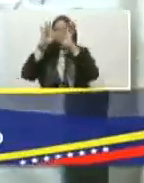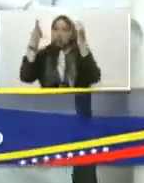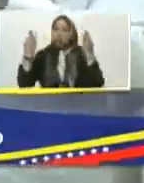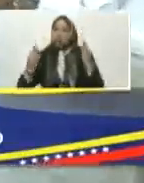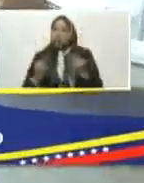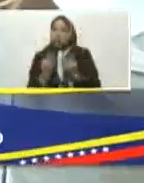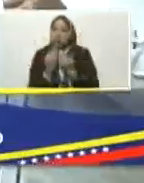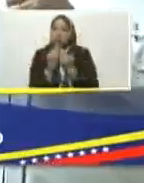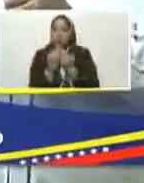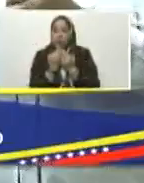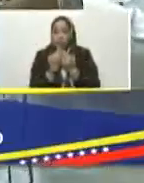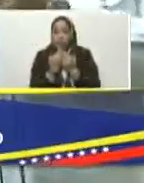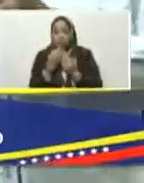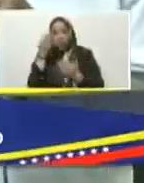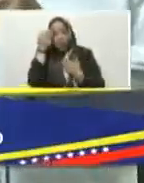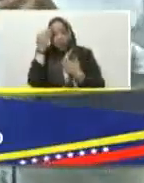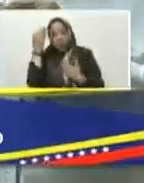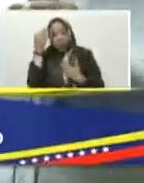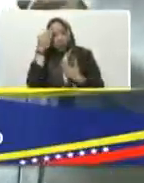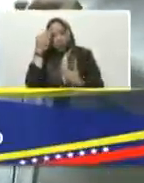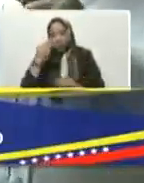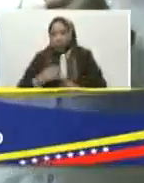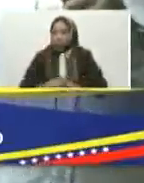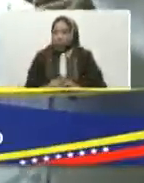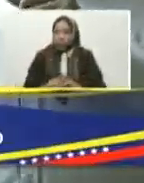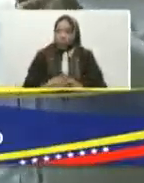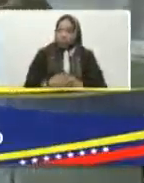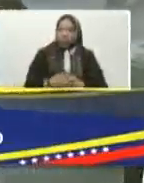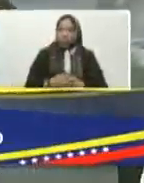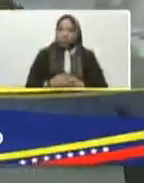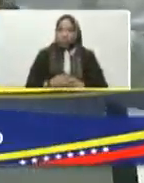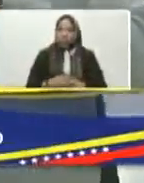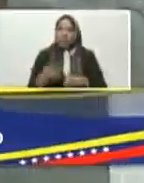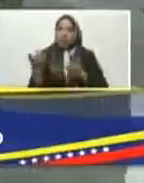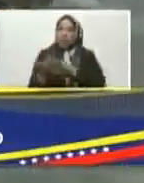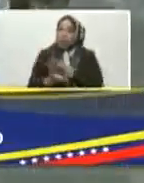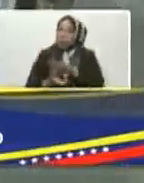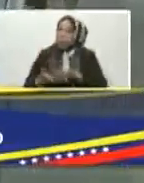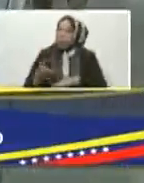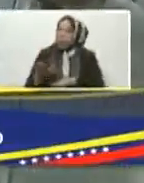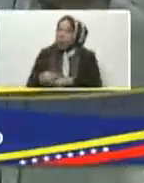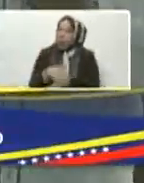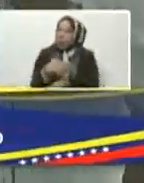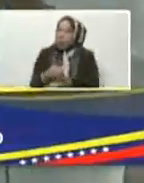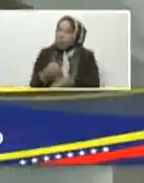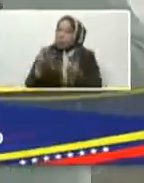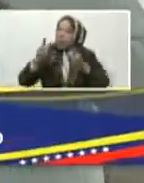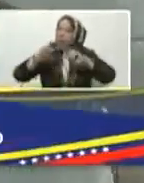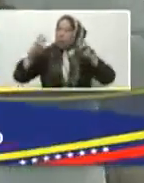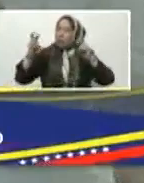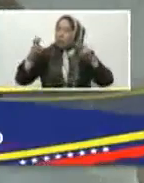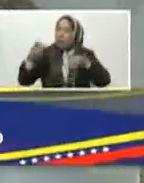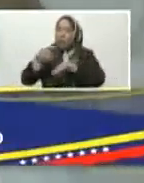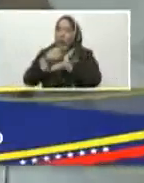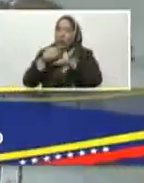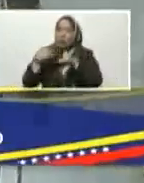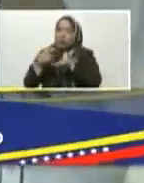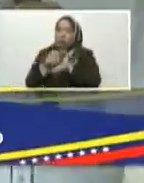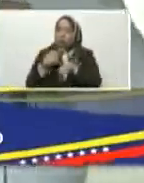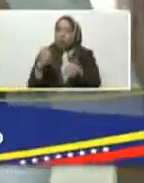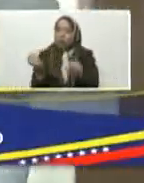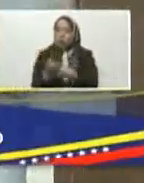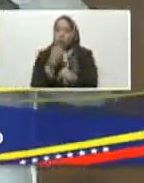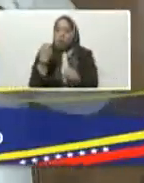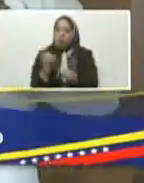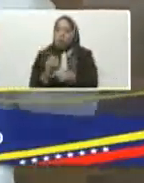Joaquín. Saludos, pues. Vamos, fíjate, el problema, el tema principal, gobernador Lacaba, es que trabajemos